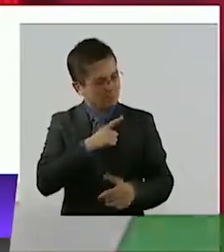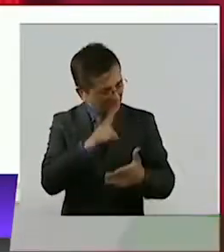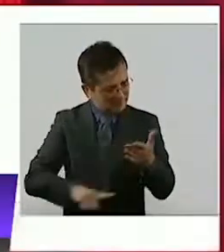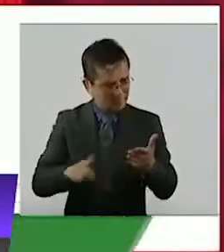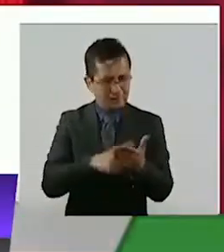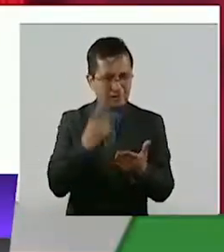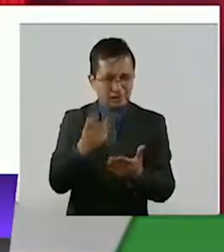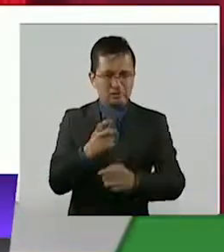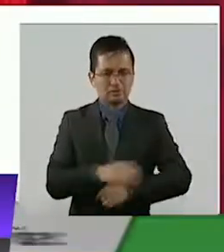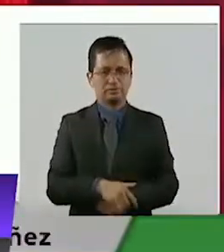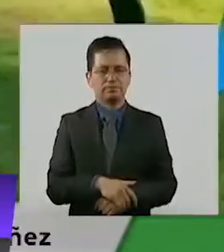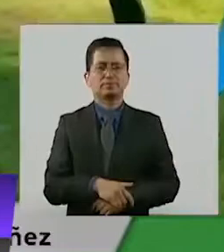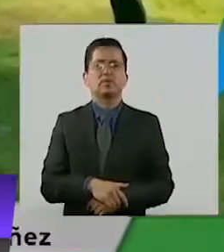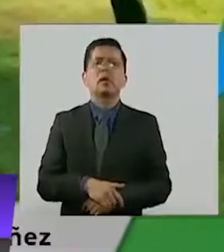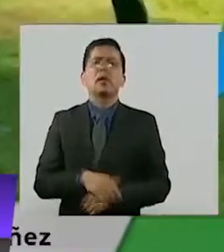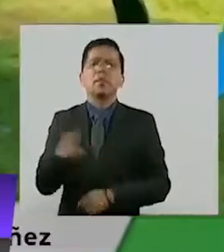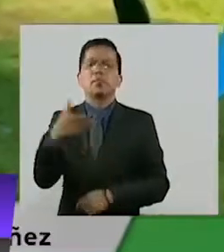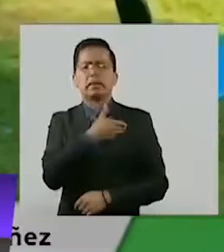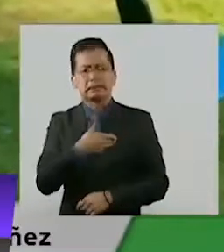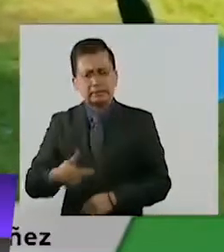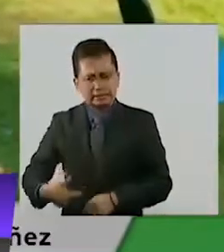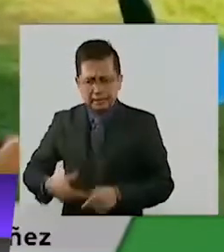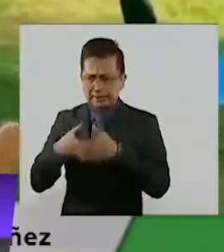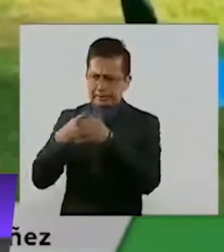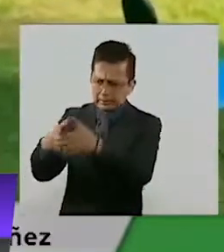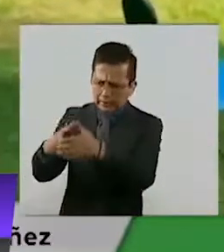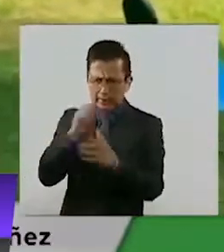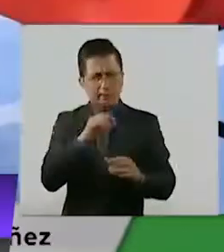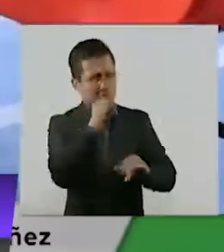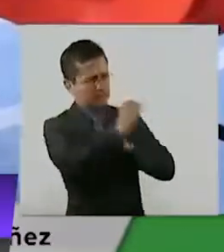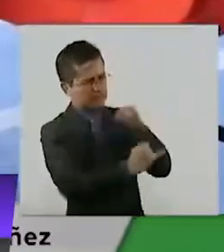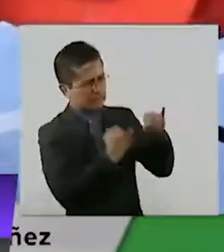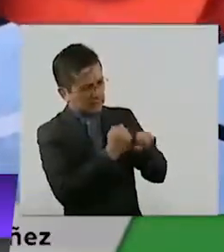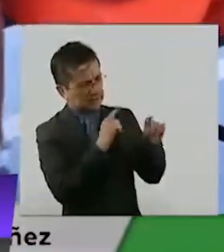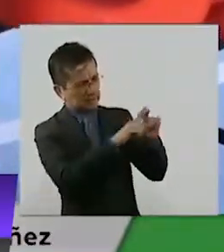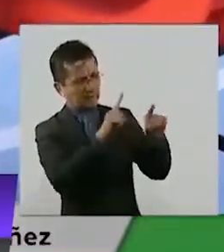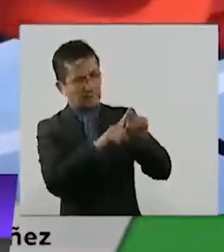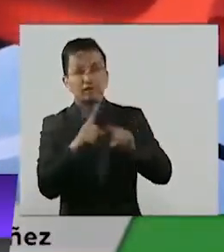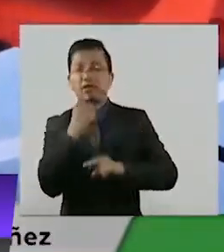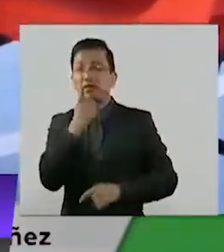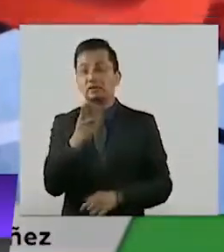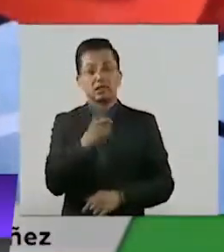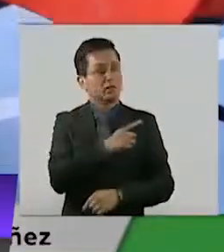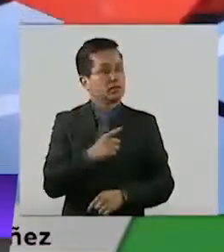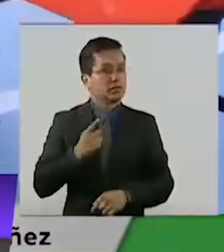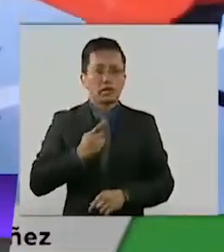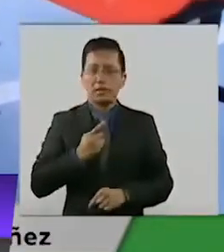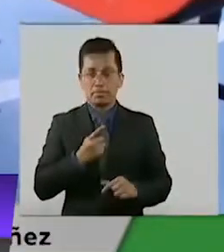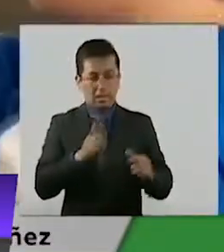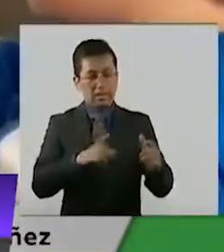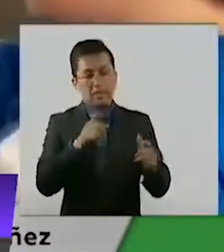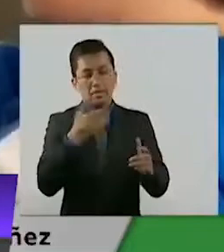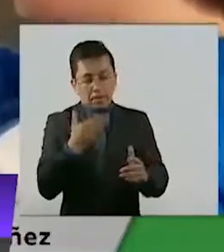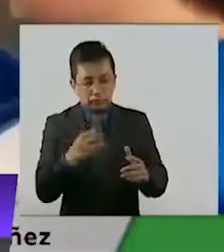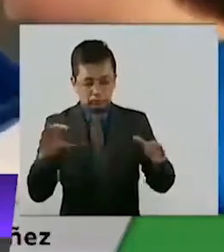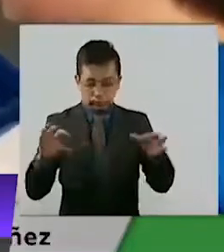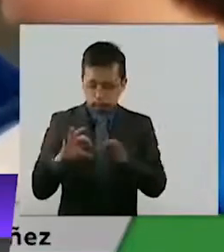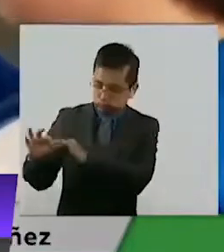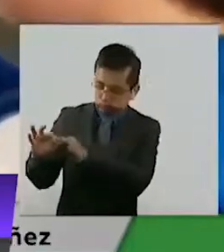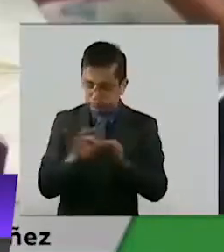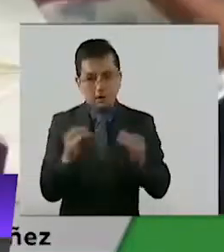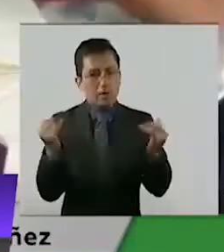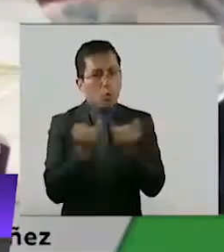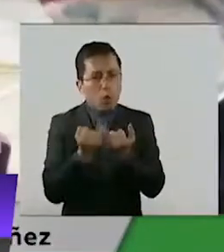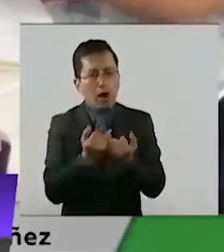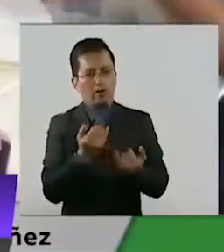en el ámbito de los organismos internacionales, señalaron como imprescindible unificar criterios, por ejemplo, para la adopción de menores de edad e